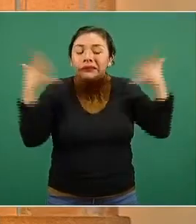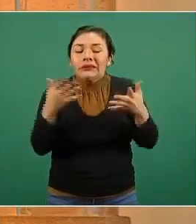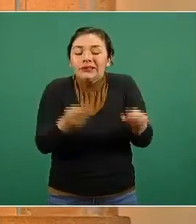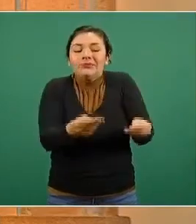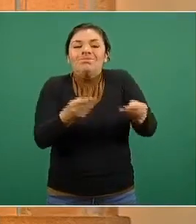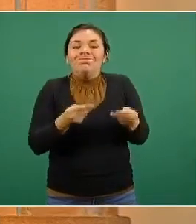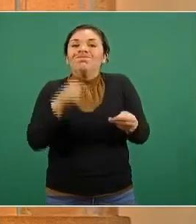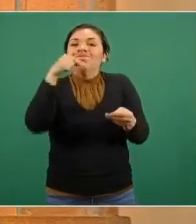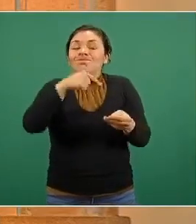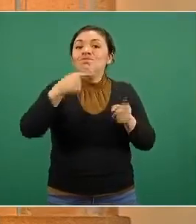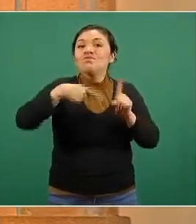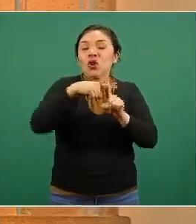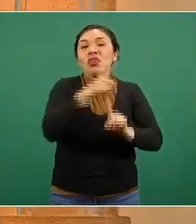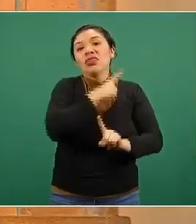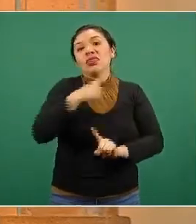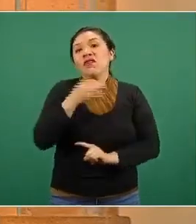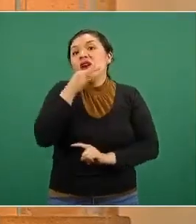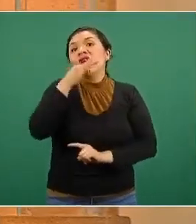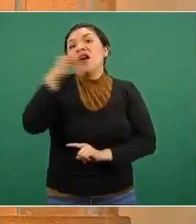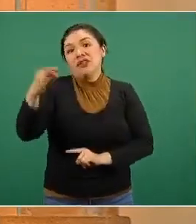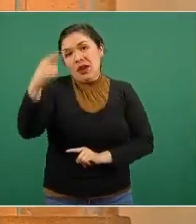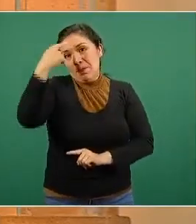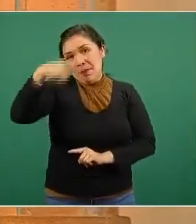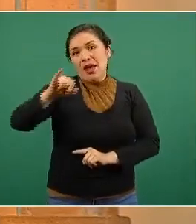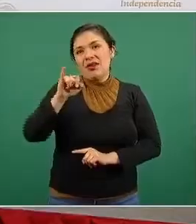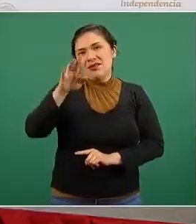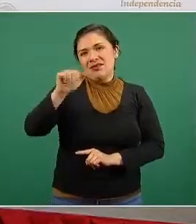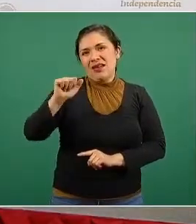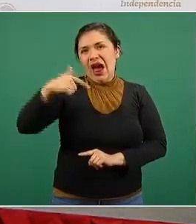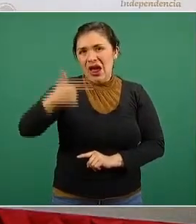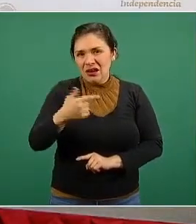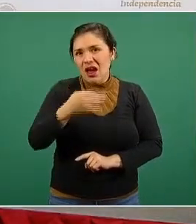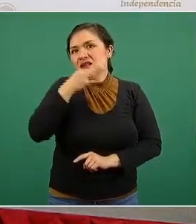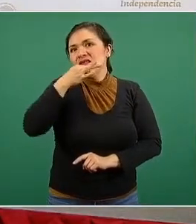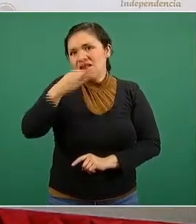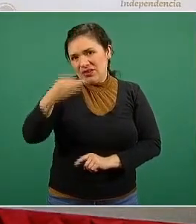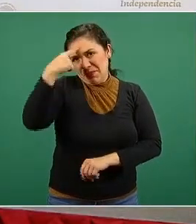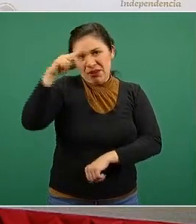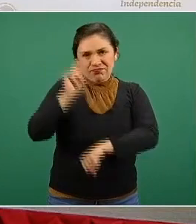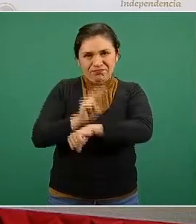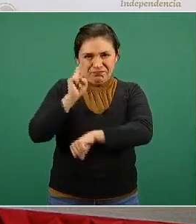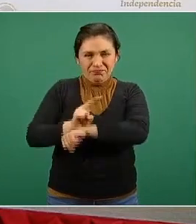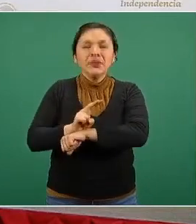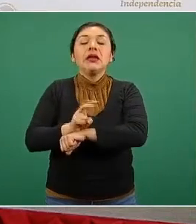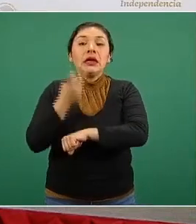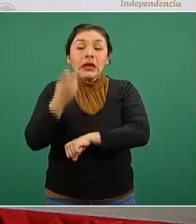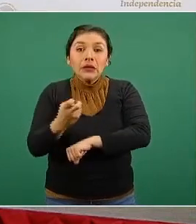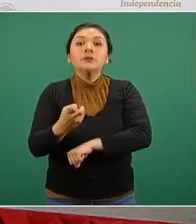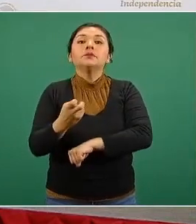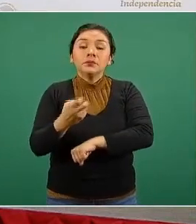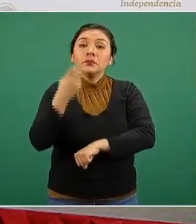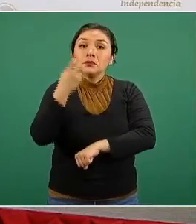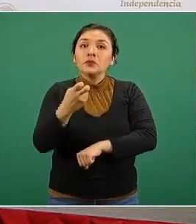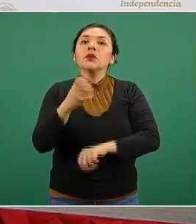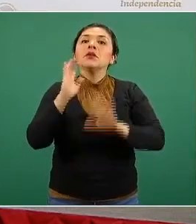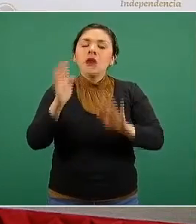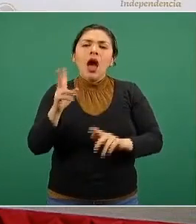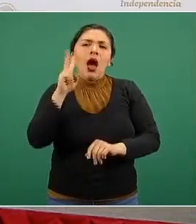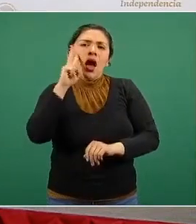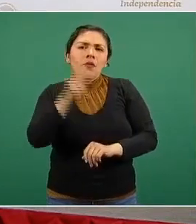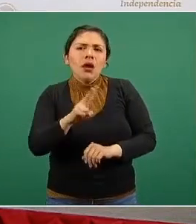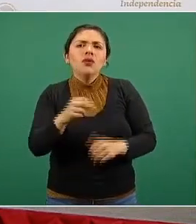ustedes saben, es de notificación a la Red Nacional de Vigilancia Epidemiológica, fue abordado el caso